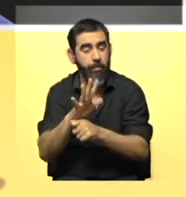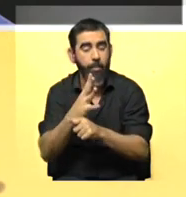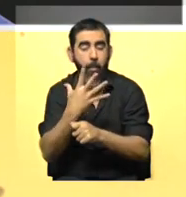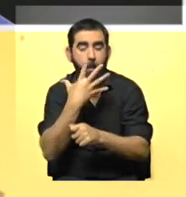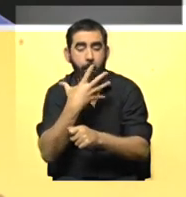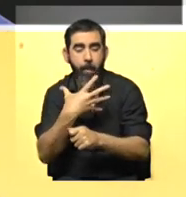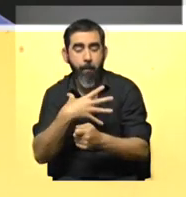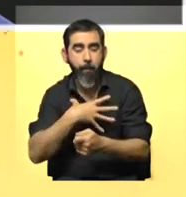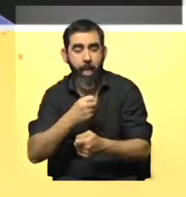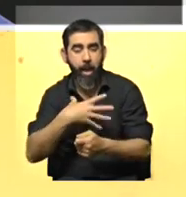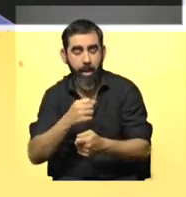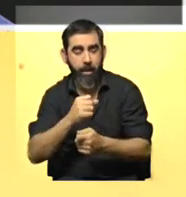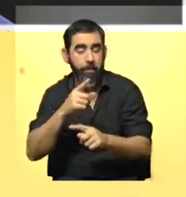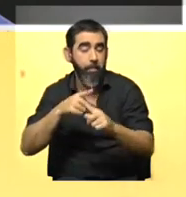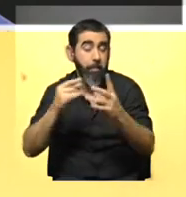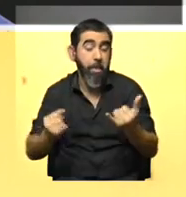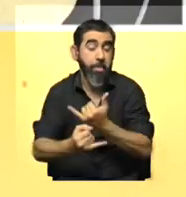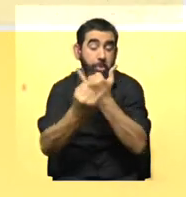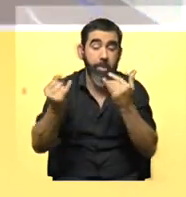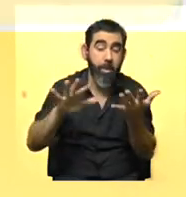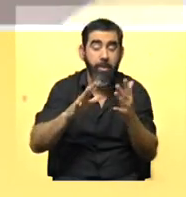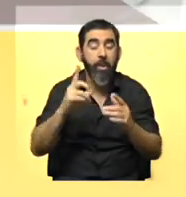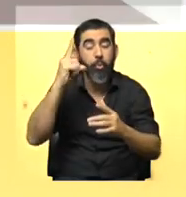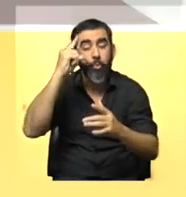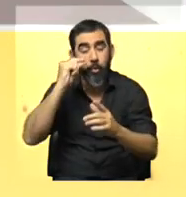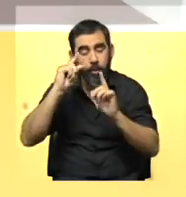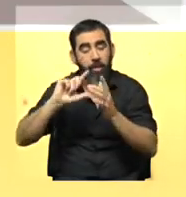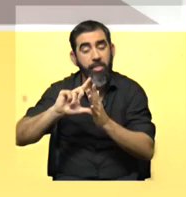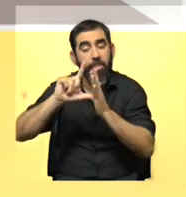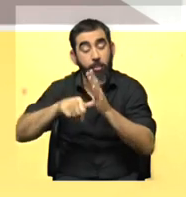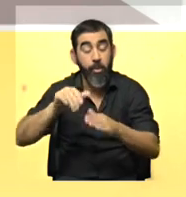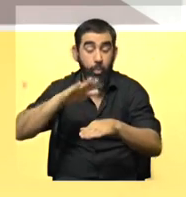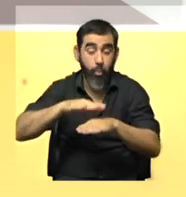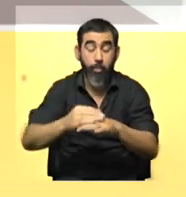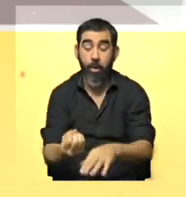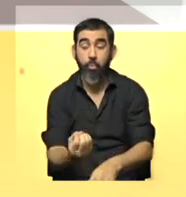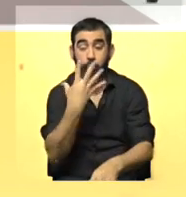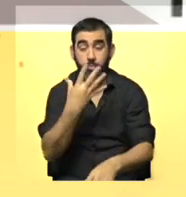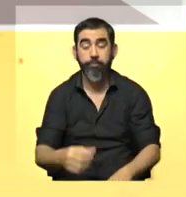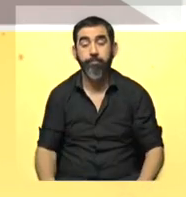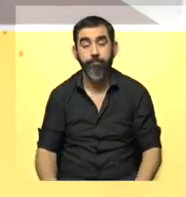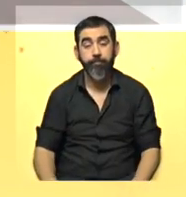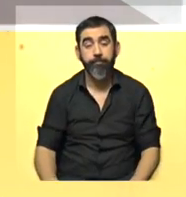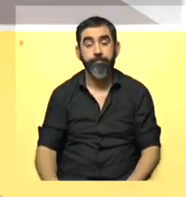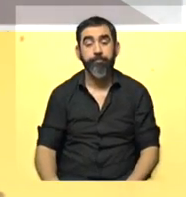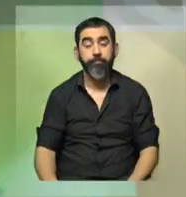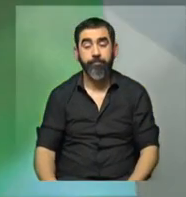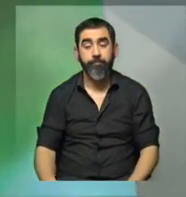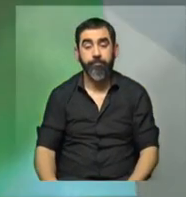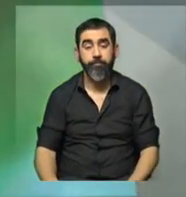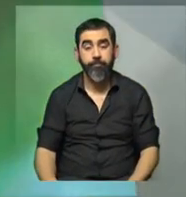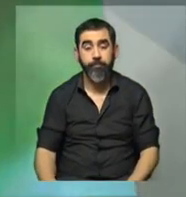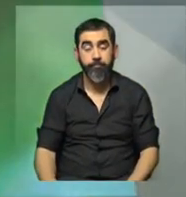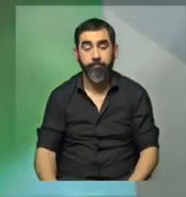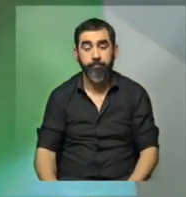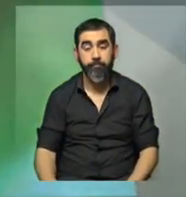luz del mediodía, nuestro sueño se va también a atrasar a causa de esa exposición a la luz. Yendo a los temas más novedosos, o por